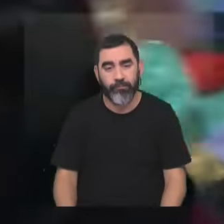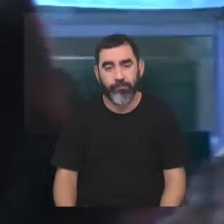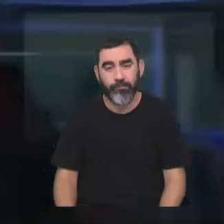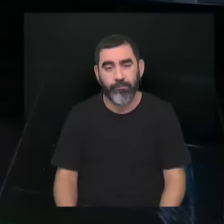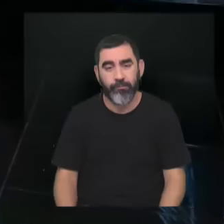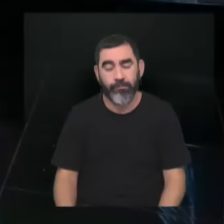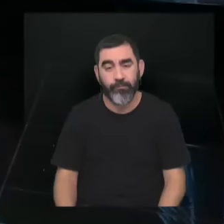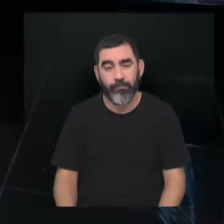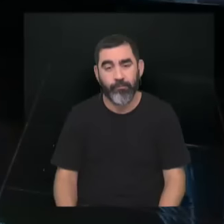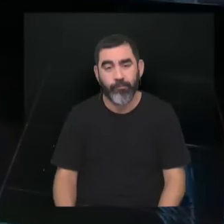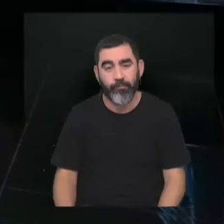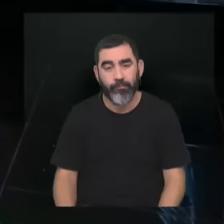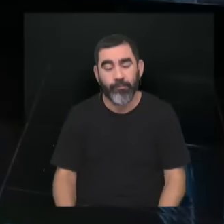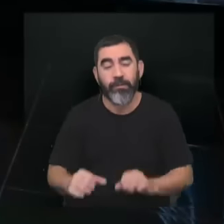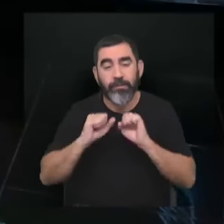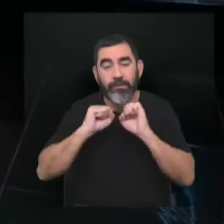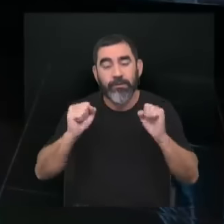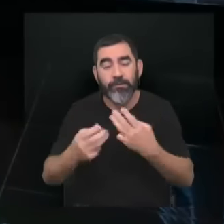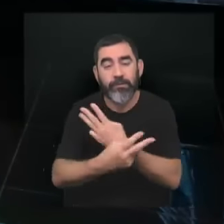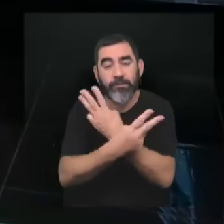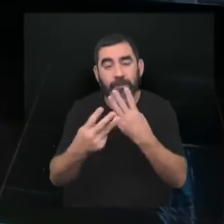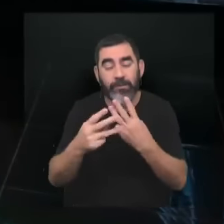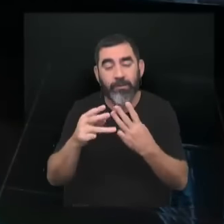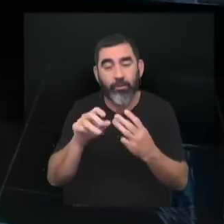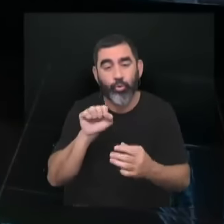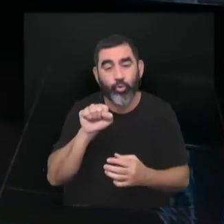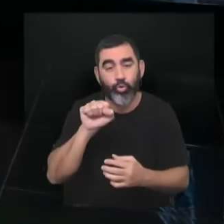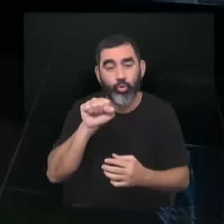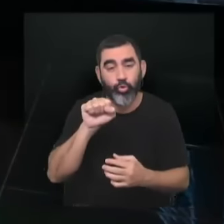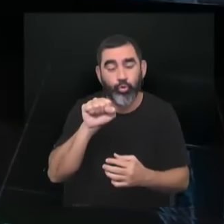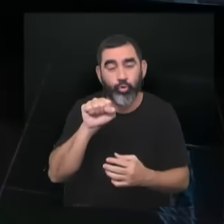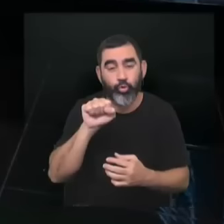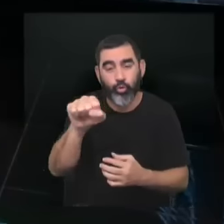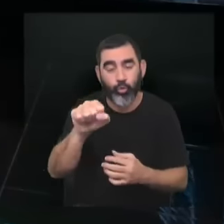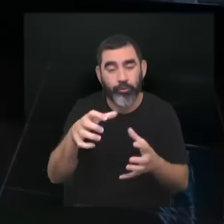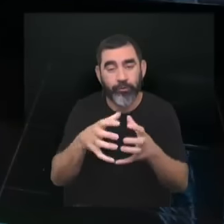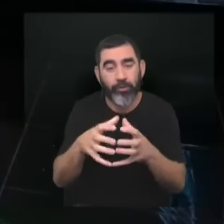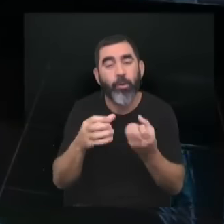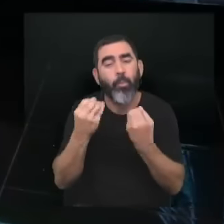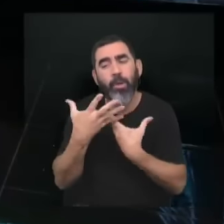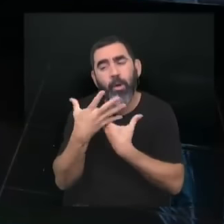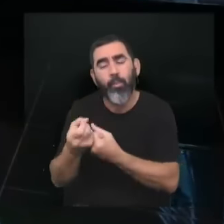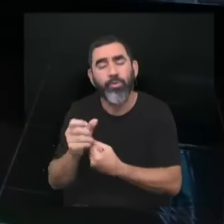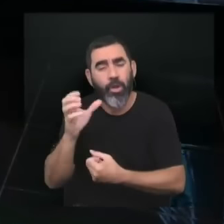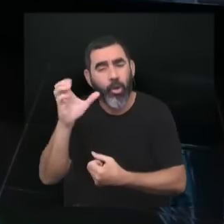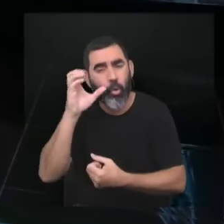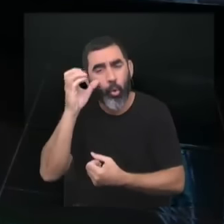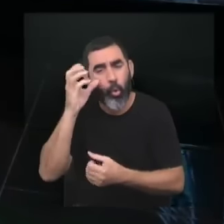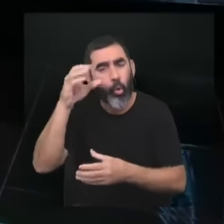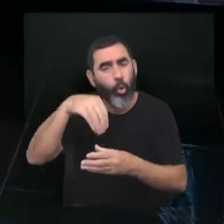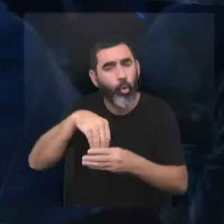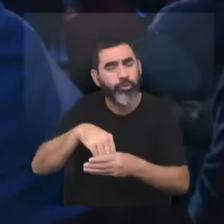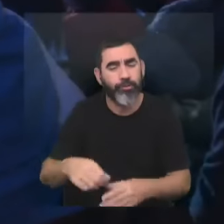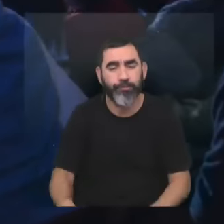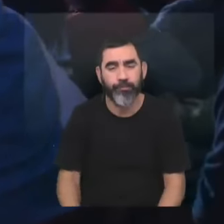fundado y el secretario general del partido socialista Gonzalo civil explicó Por qué su partido apoya a Carolina C de cara las internas